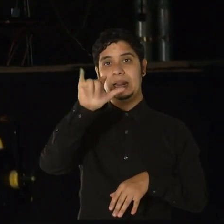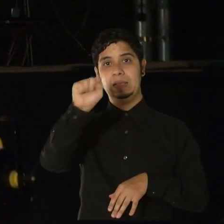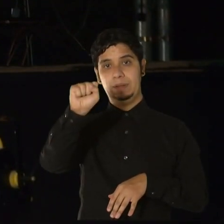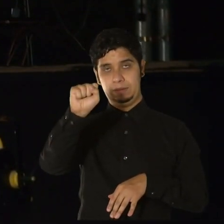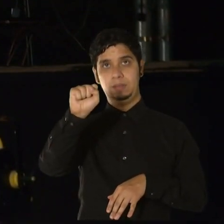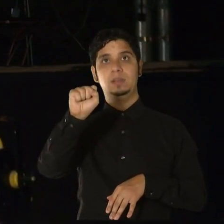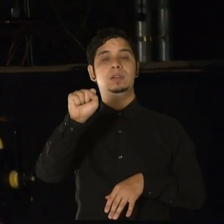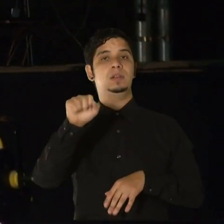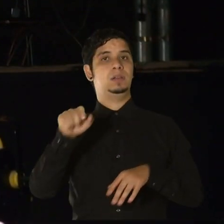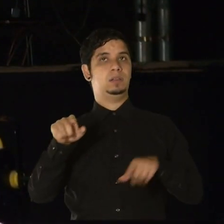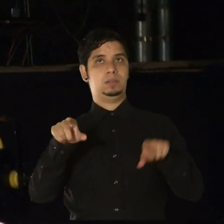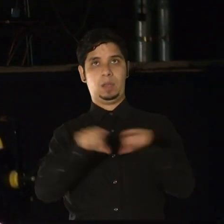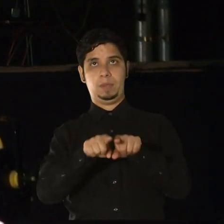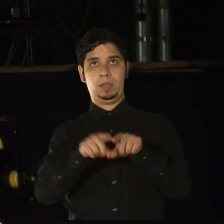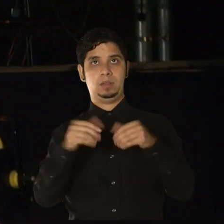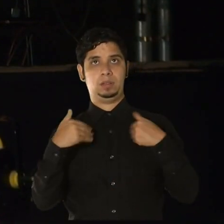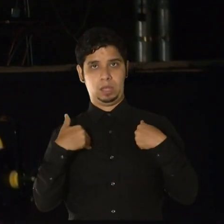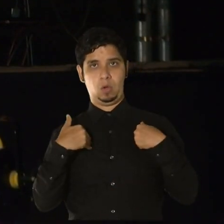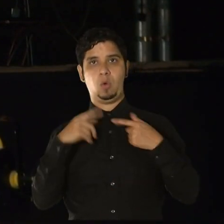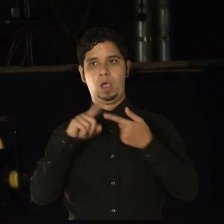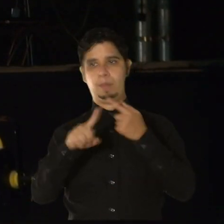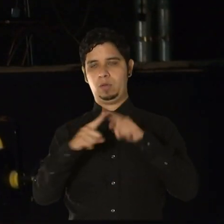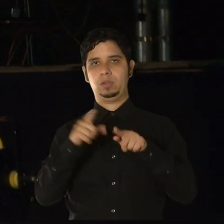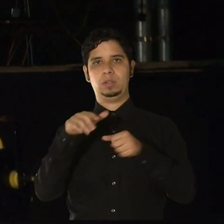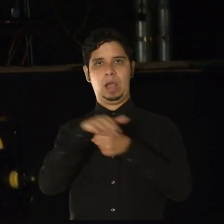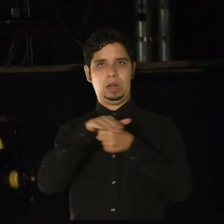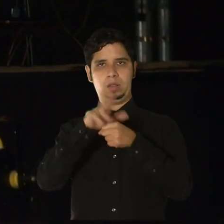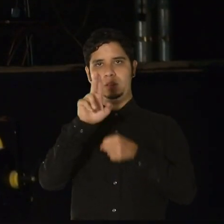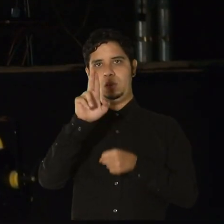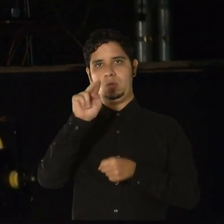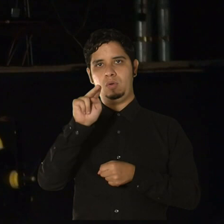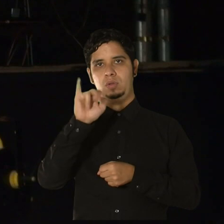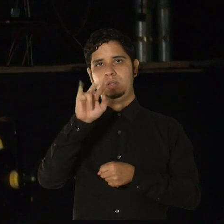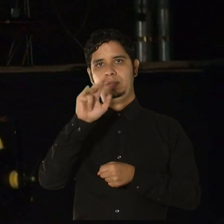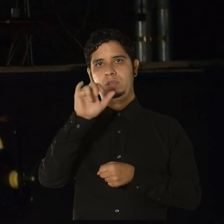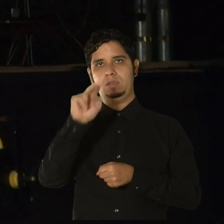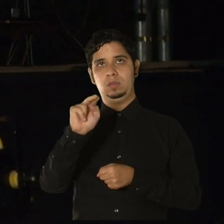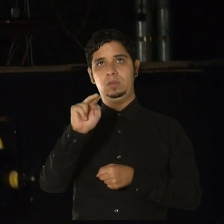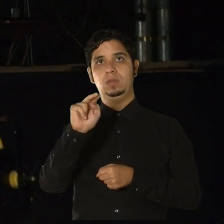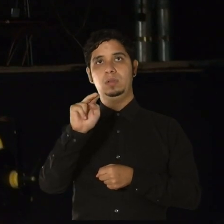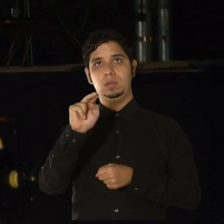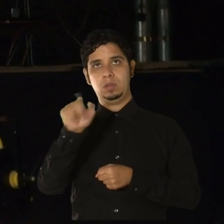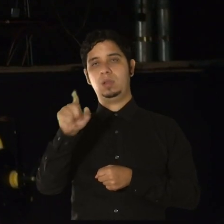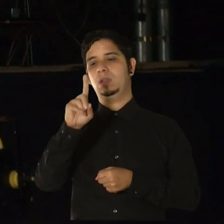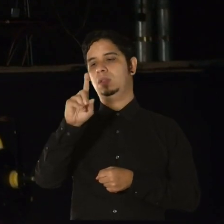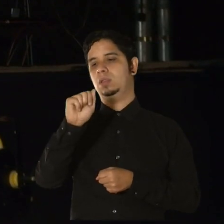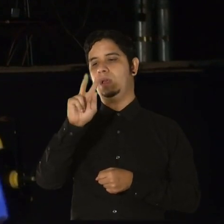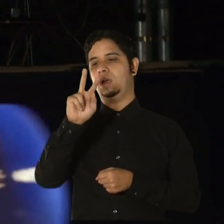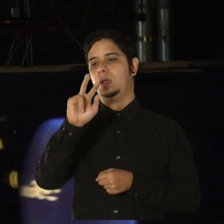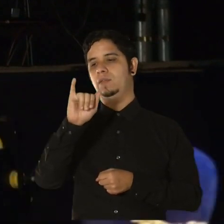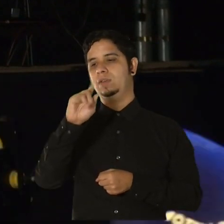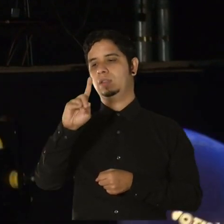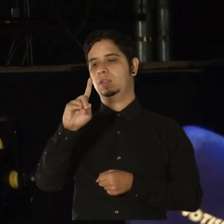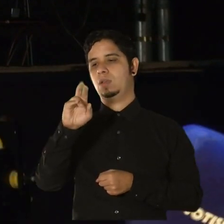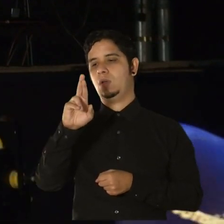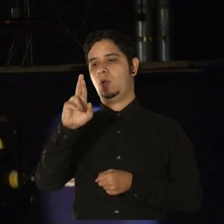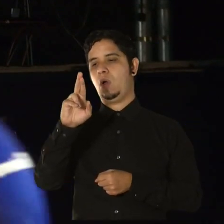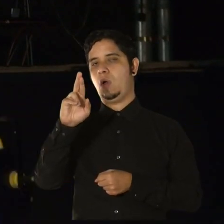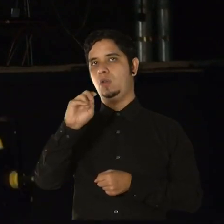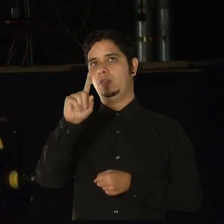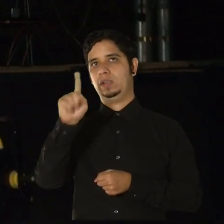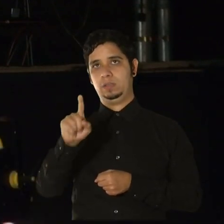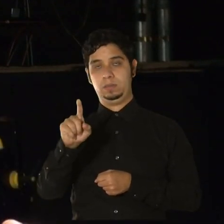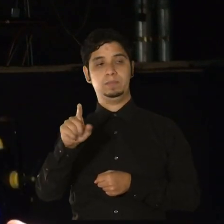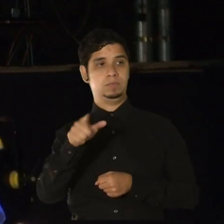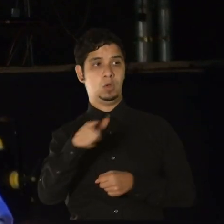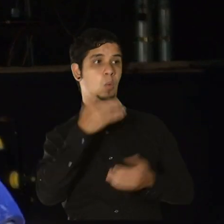un reportero que era de Univisión y trabaja en el área de allá de Telemundo ahora, el reportero David Rodríguez. Amigo personal. Muy buen amigo.